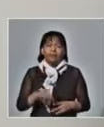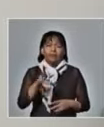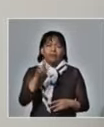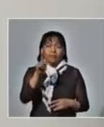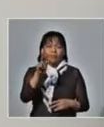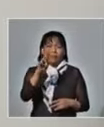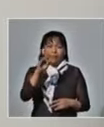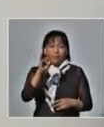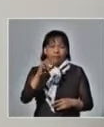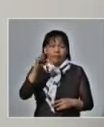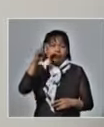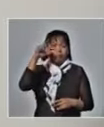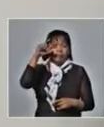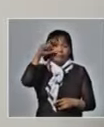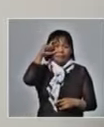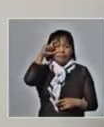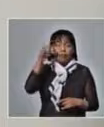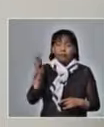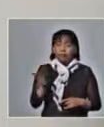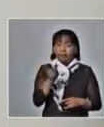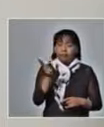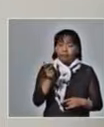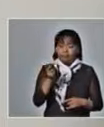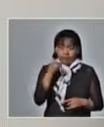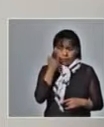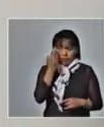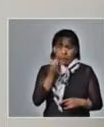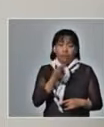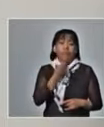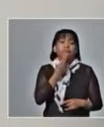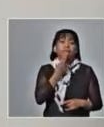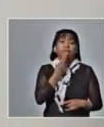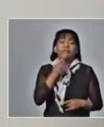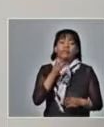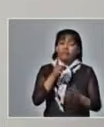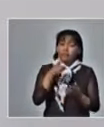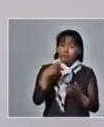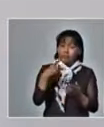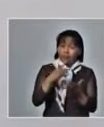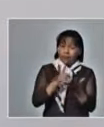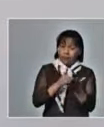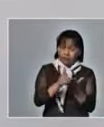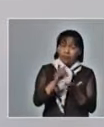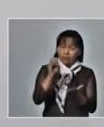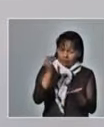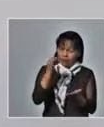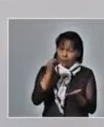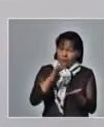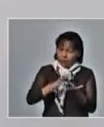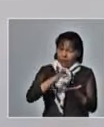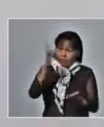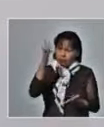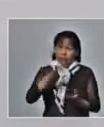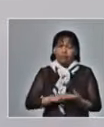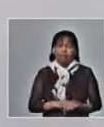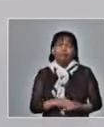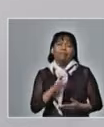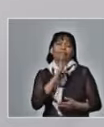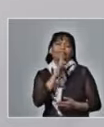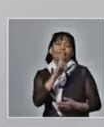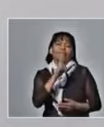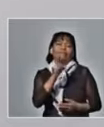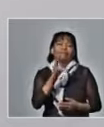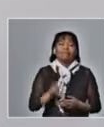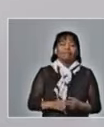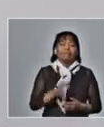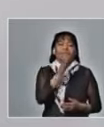Institucional, Enrique Doher. Le pregunto si desea hacer uso de este derecho. Sí, Juan Carlos, gracias. Pues nada más contestar al candidato Chain, que